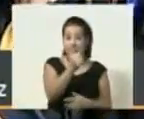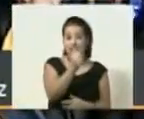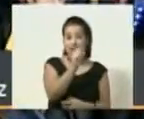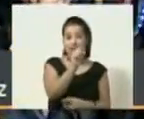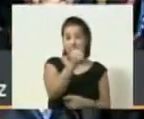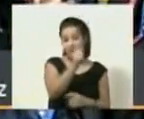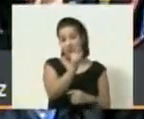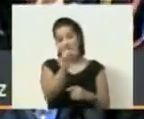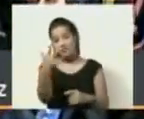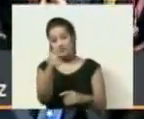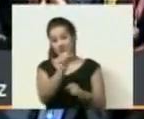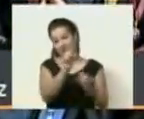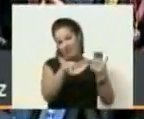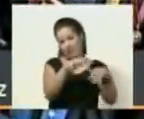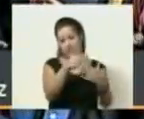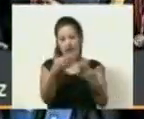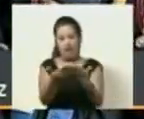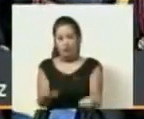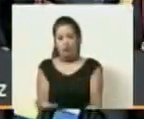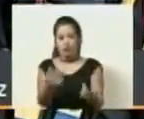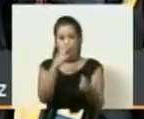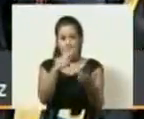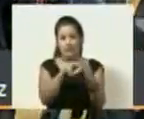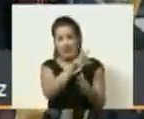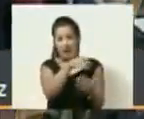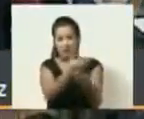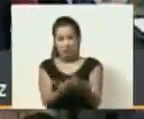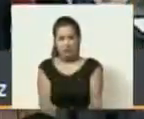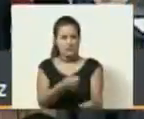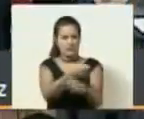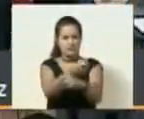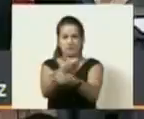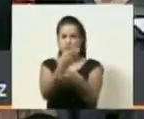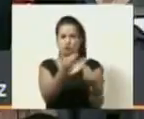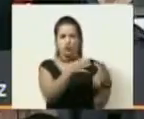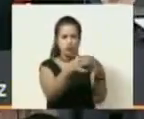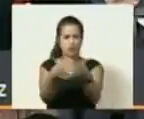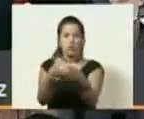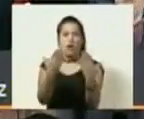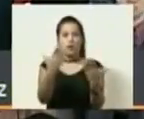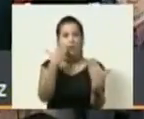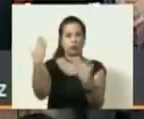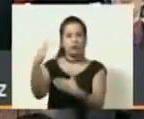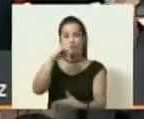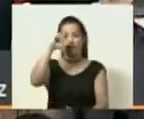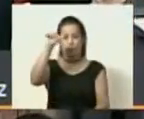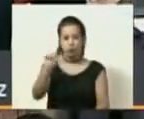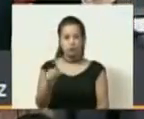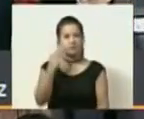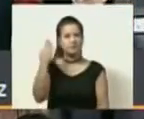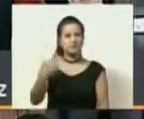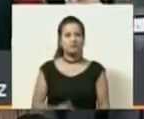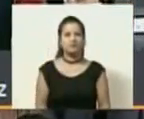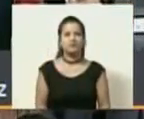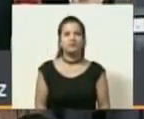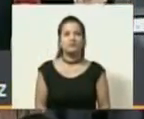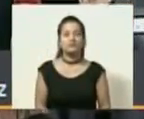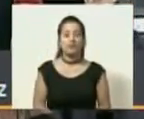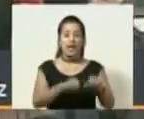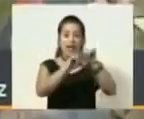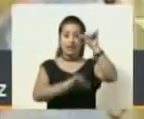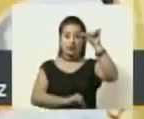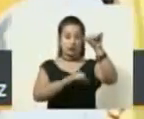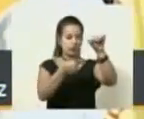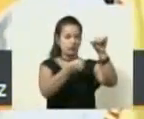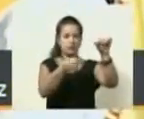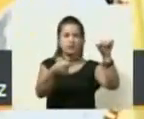año 2003, la que se celebra el día de hoy. En el caso, vamos a escuchar en este momento al presidente de la República. Título, mención